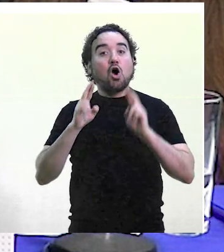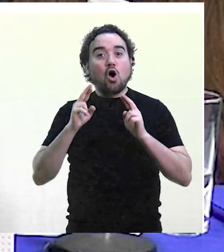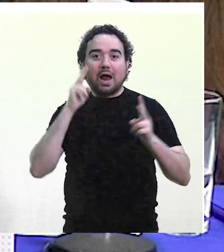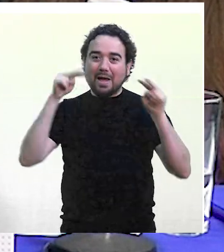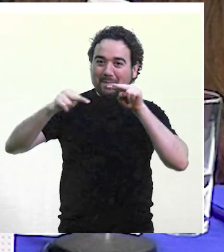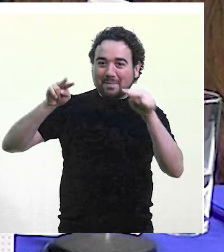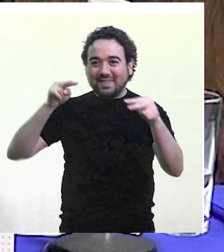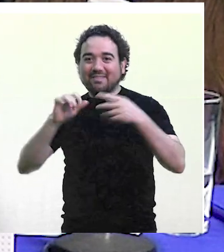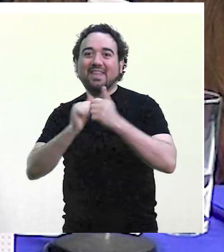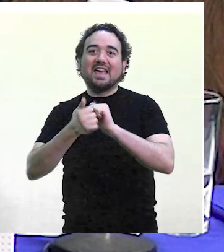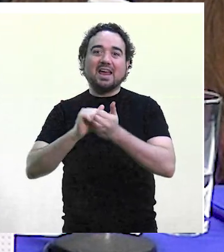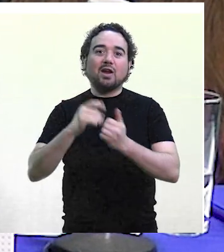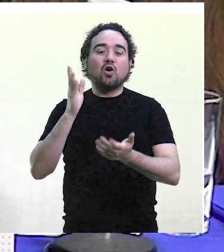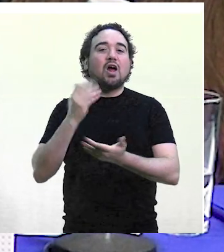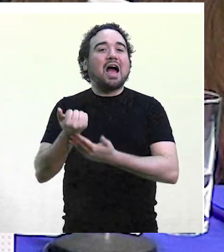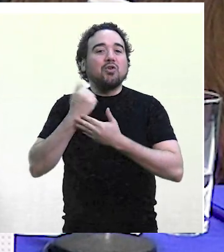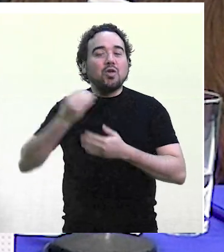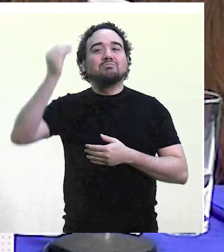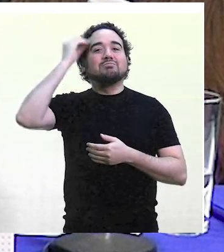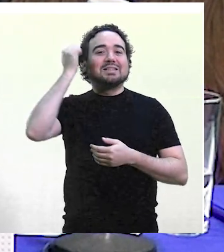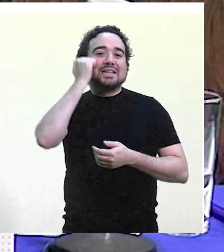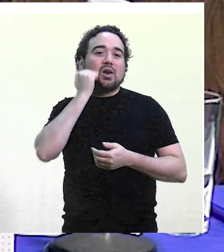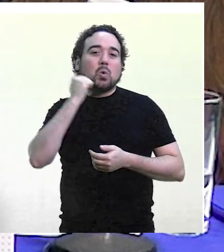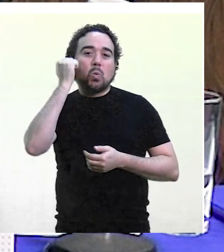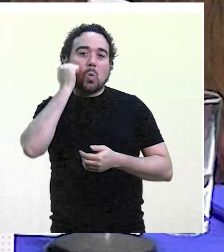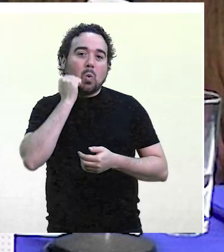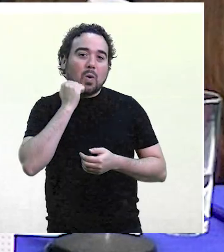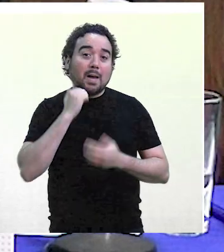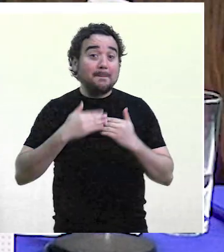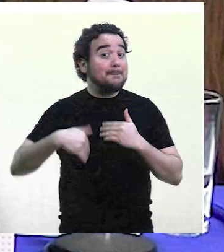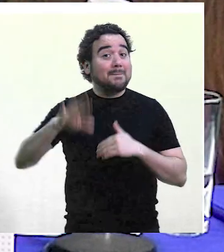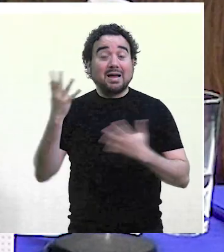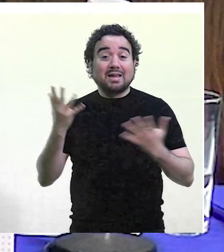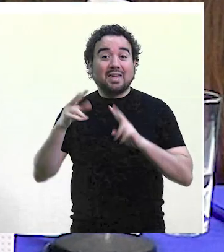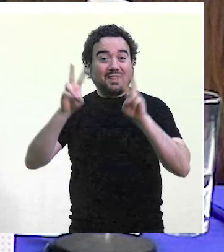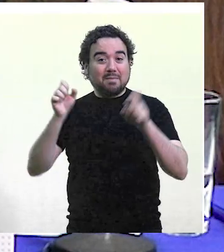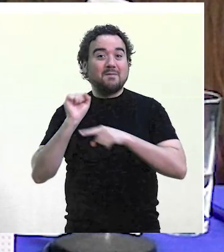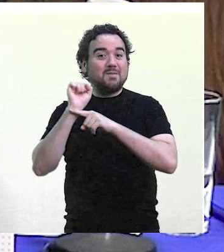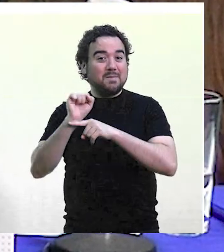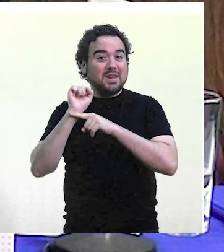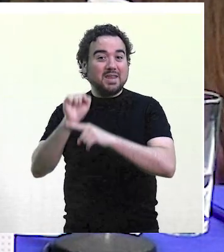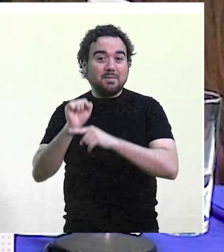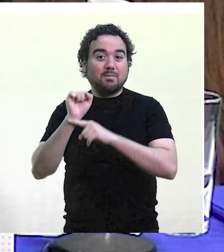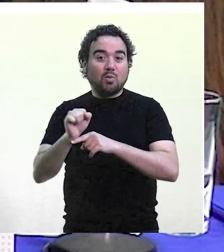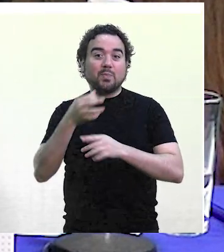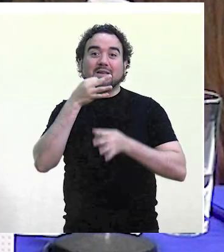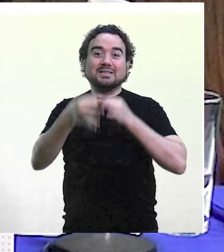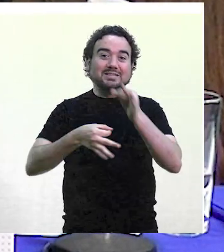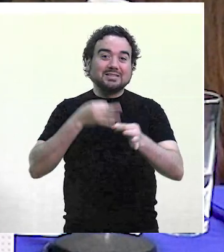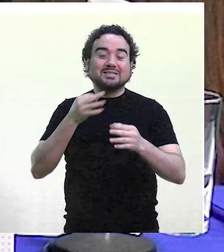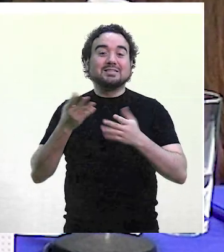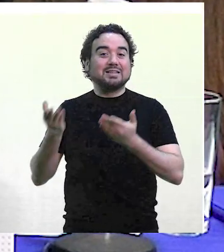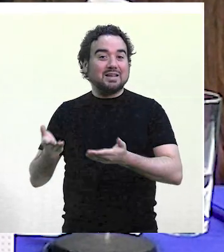que tener, ojalá que desde esta perspectiva de género no nos olvidemos de la ternura. Ya, sobre todo quizás desde estos